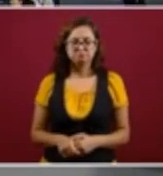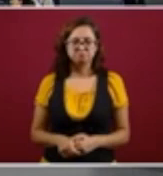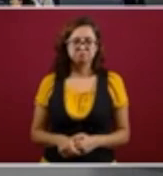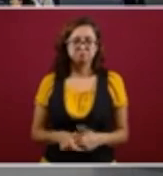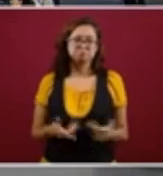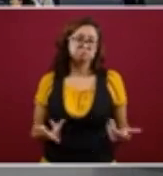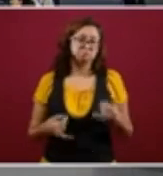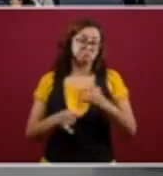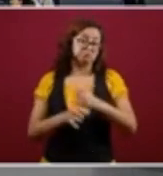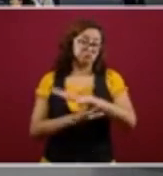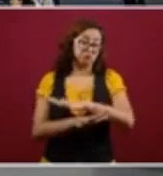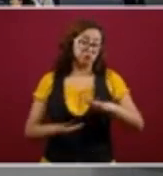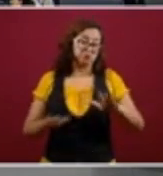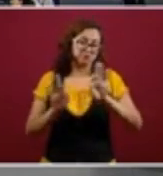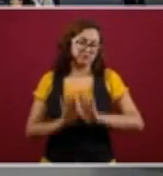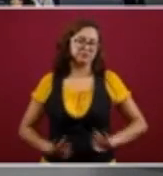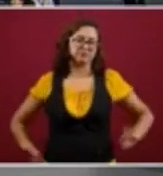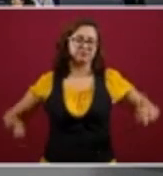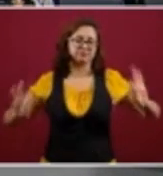la información y